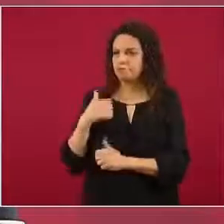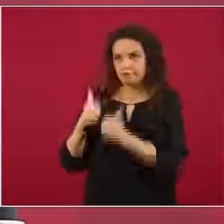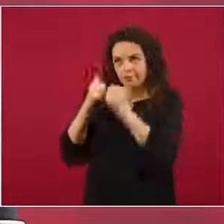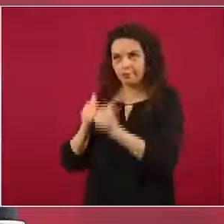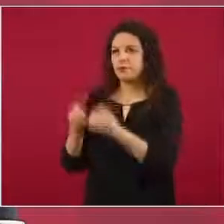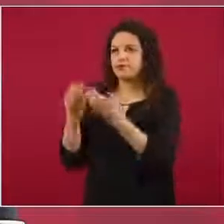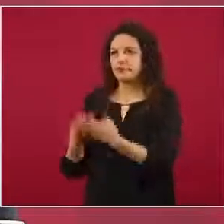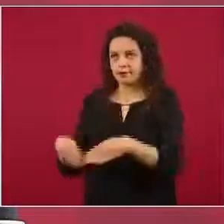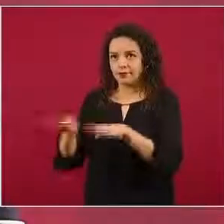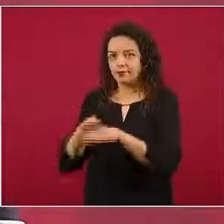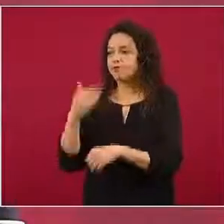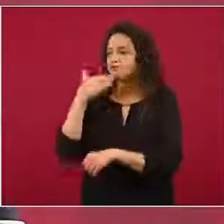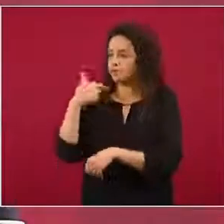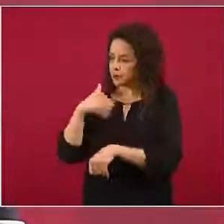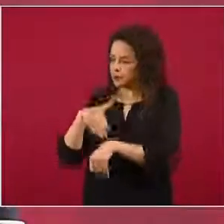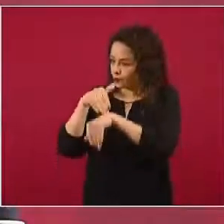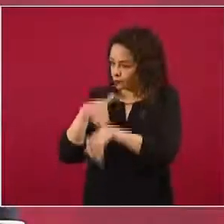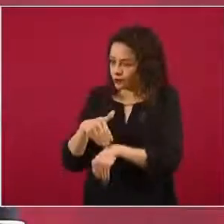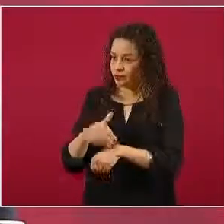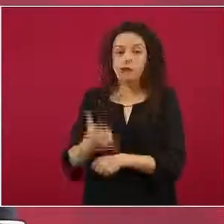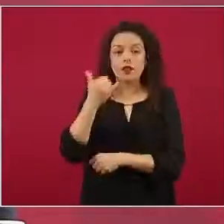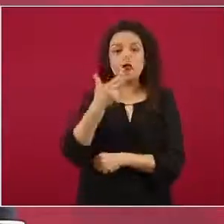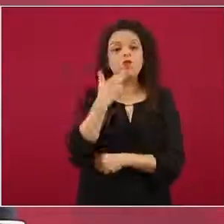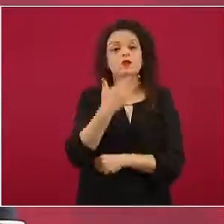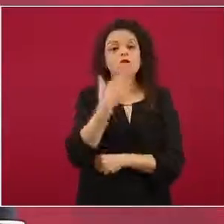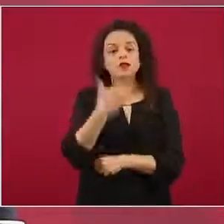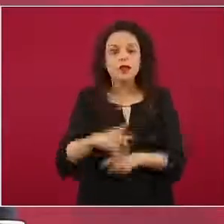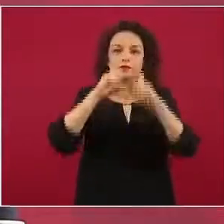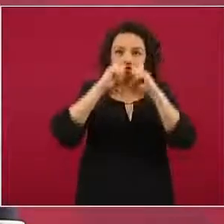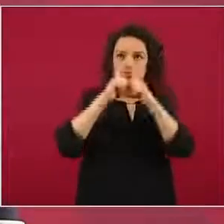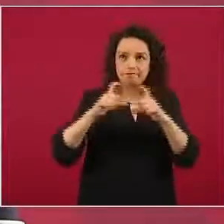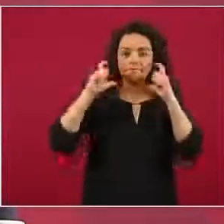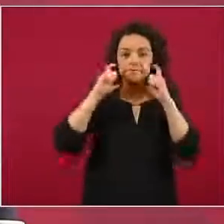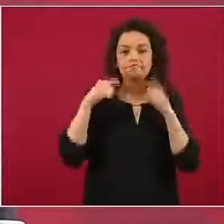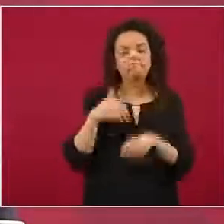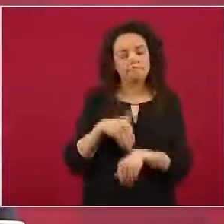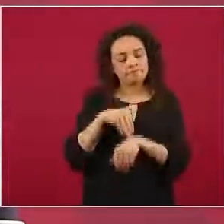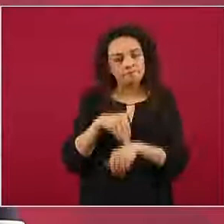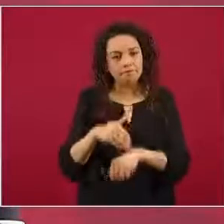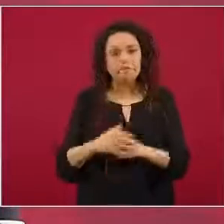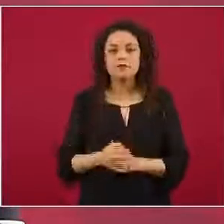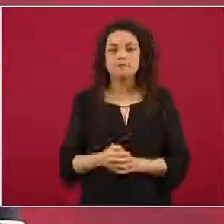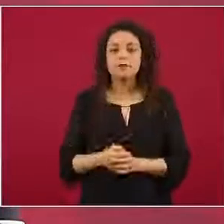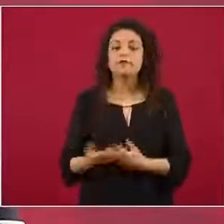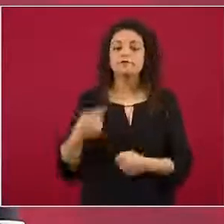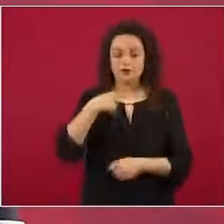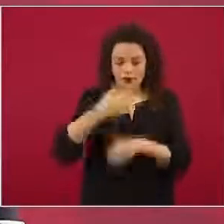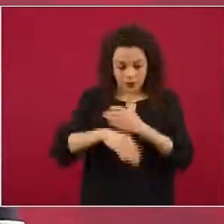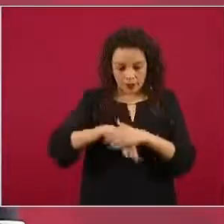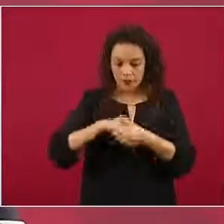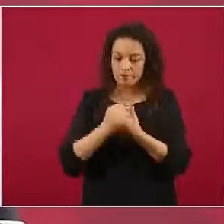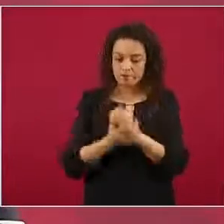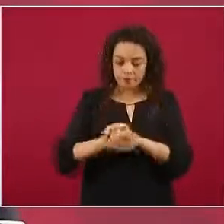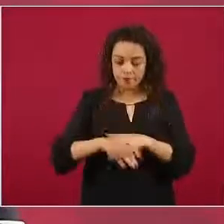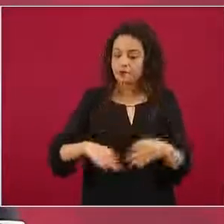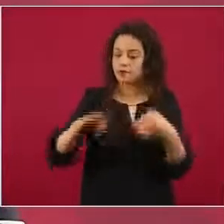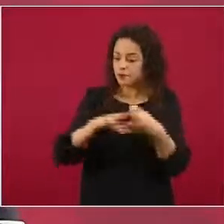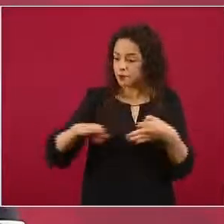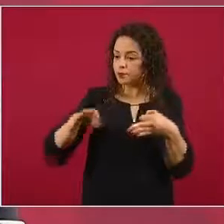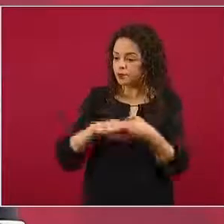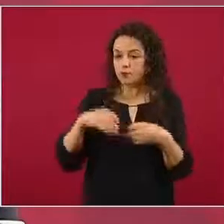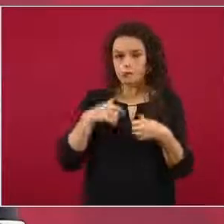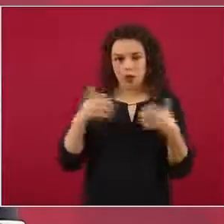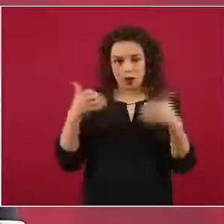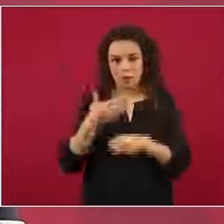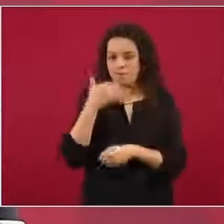si tomamos la decisión de usar adecuadamente el cubrebocas, si tomamos la decisión decisión de lavarnos las manos frecuentemente,